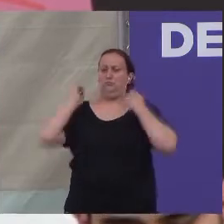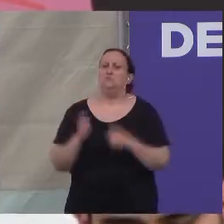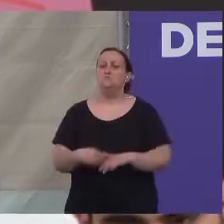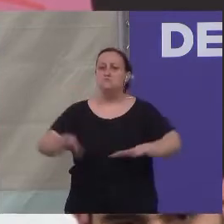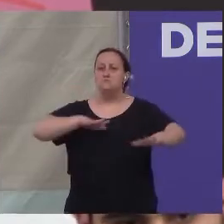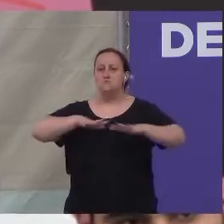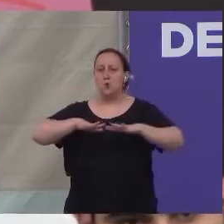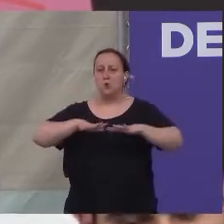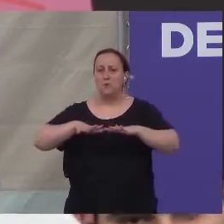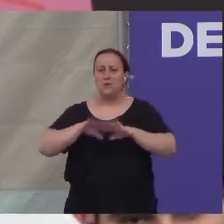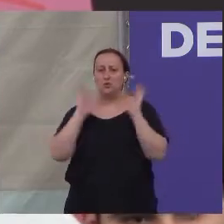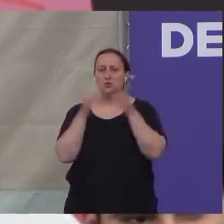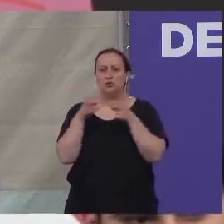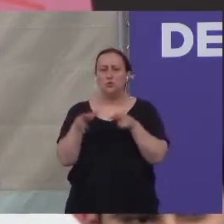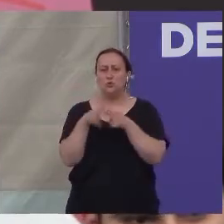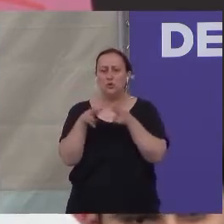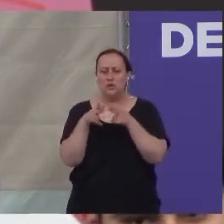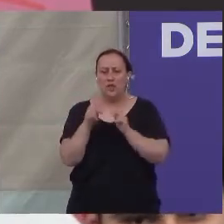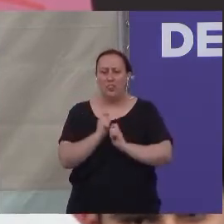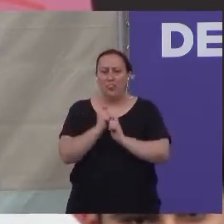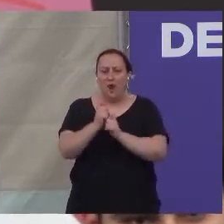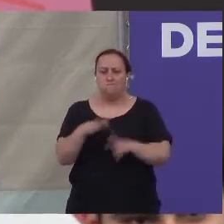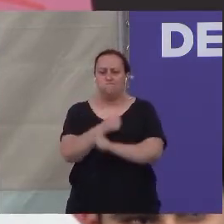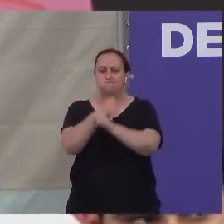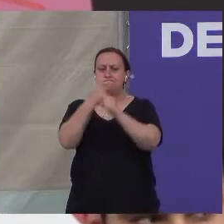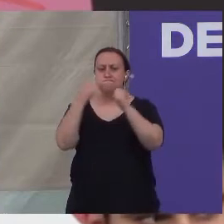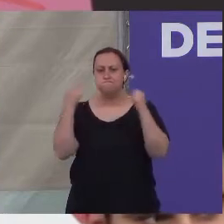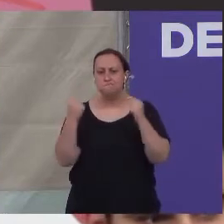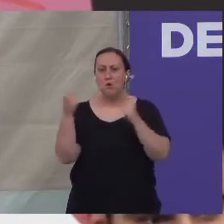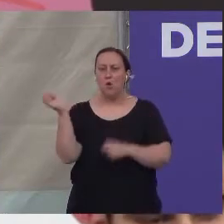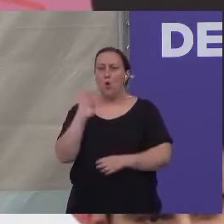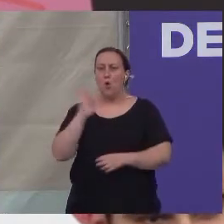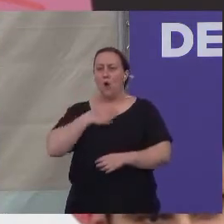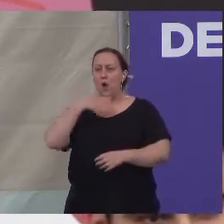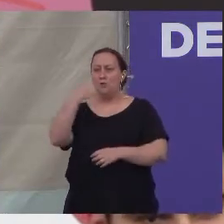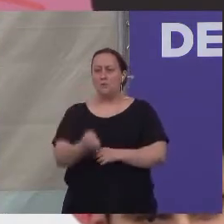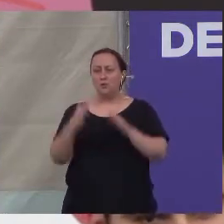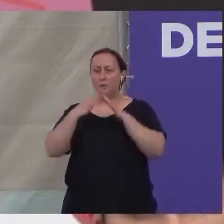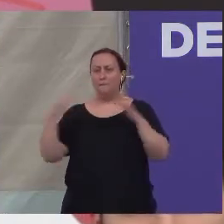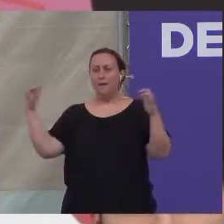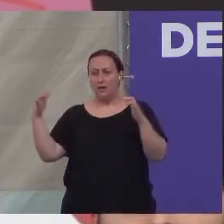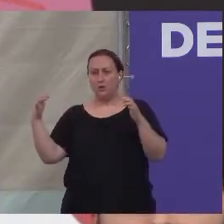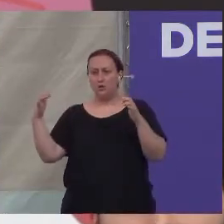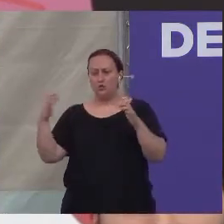y colectivos sociales fortaleciéndolos, o han llevado a los plenos de los ayuntamientos de sus